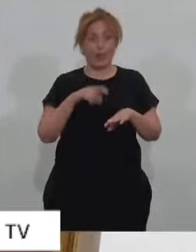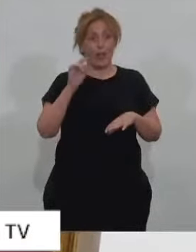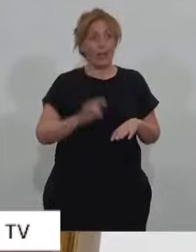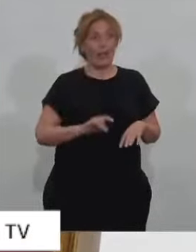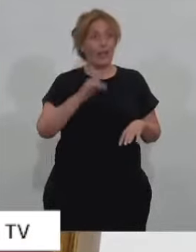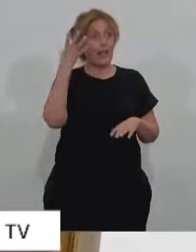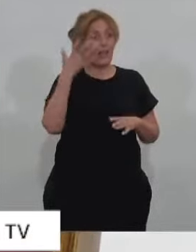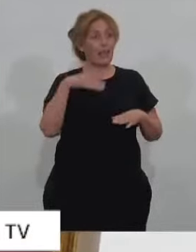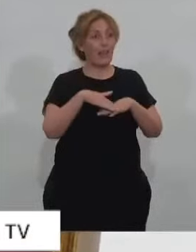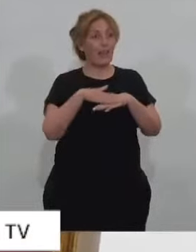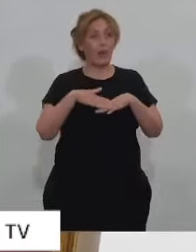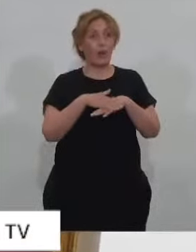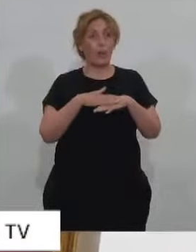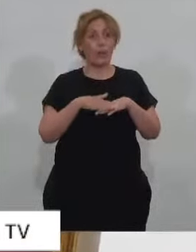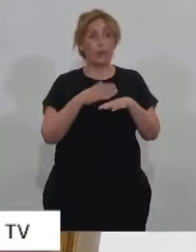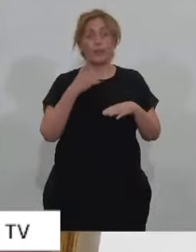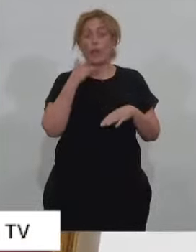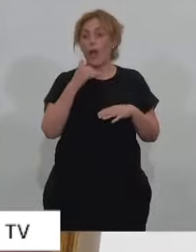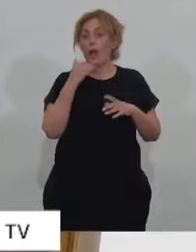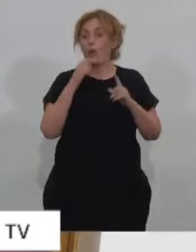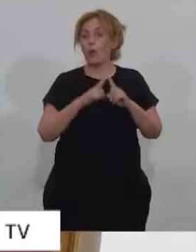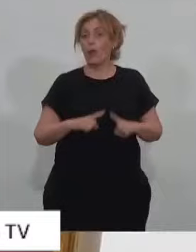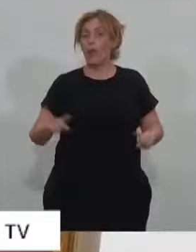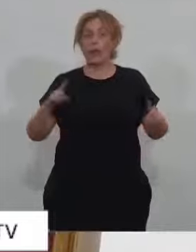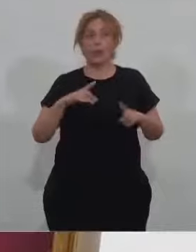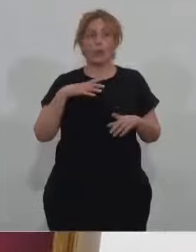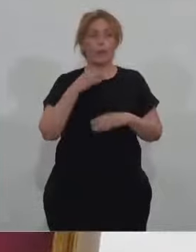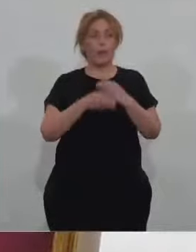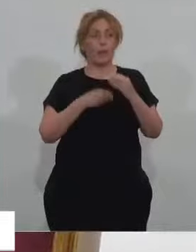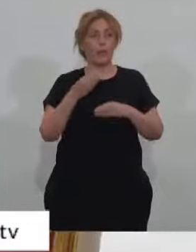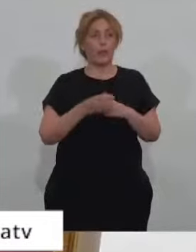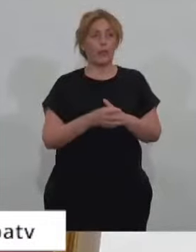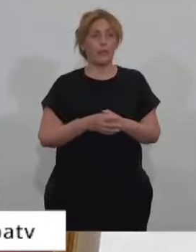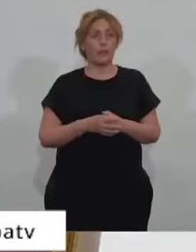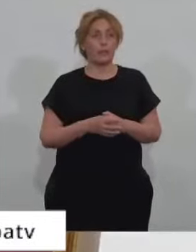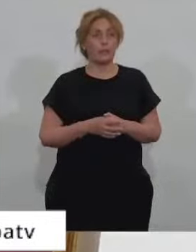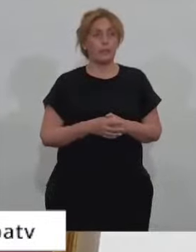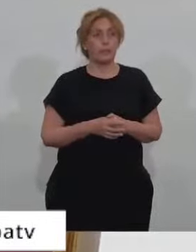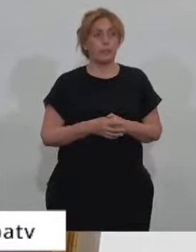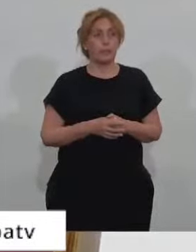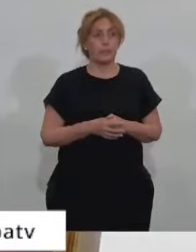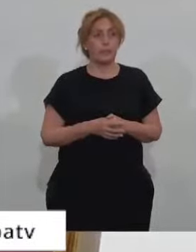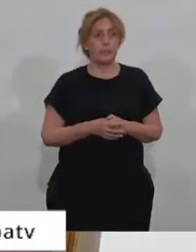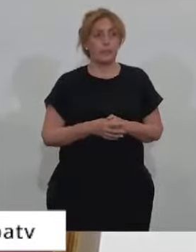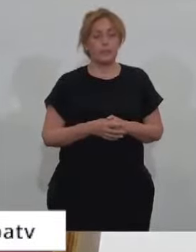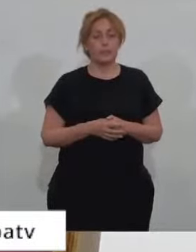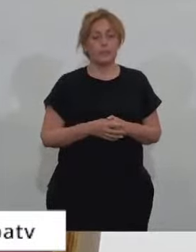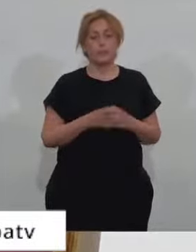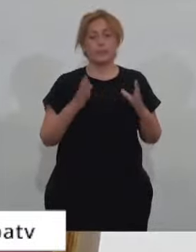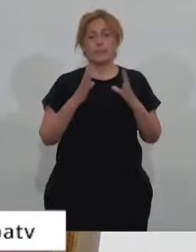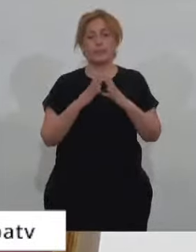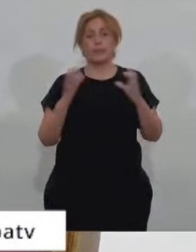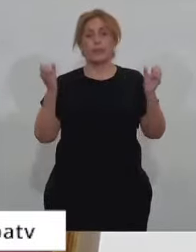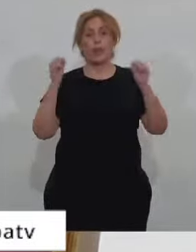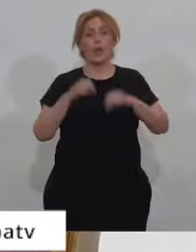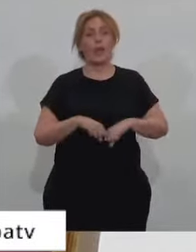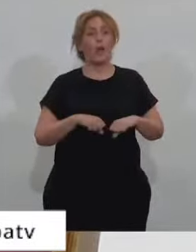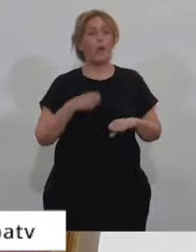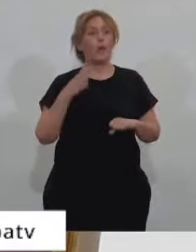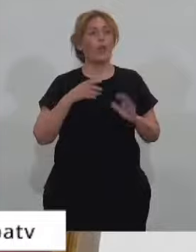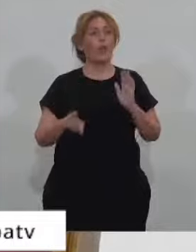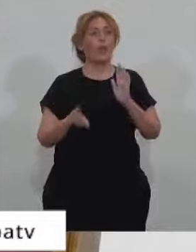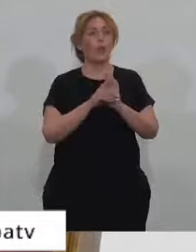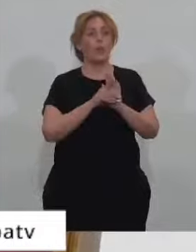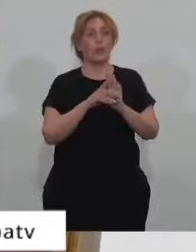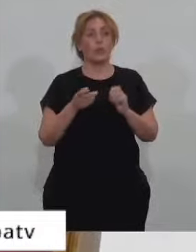poder hacer esto. El acuerdo que nosotros hemos puesto, el decreto, como quiera denominarlo, no es que vulnere los derechos del 18, el propio, si